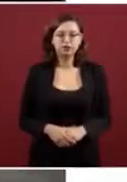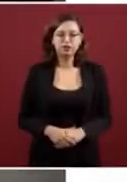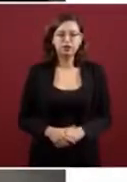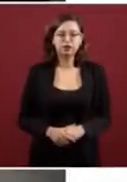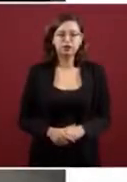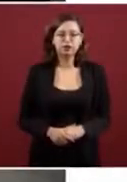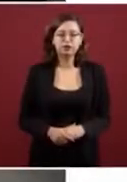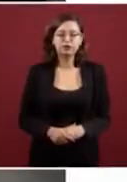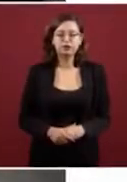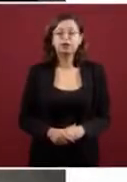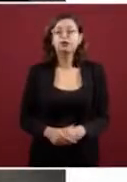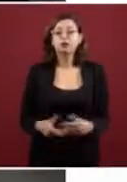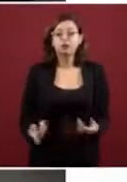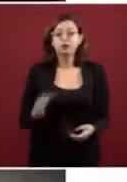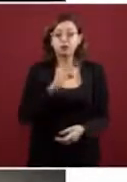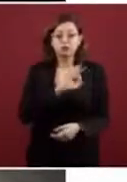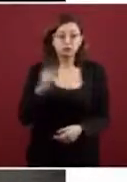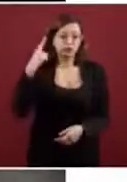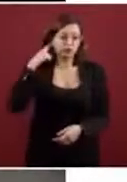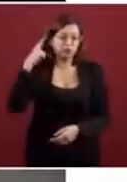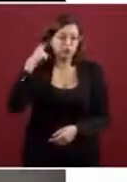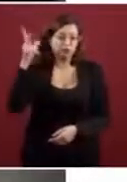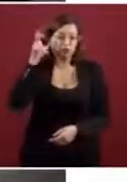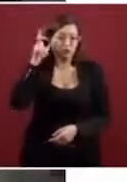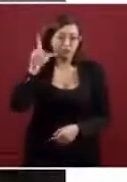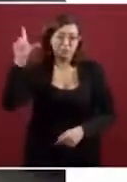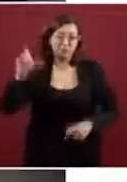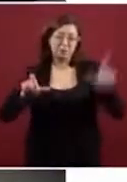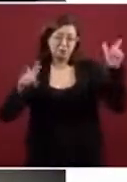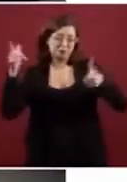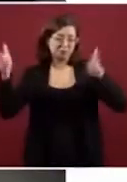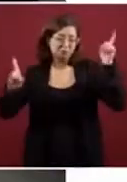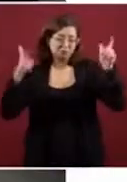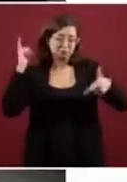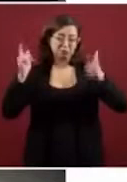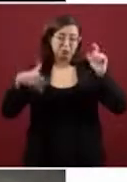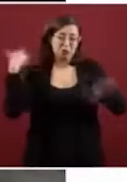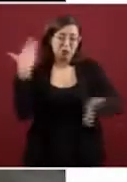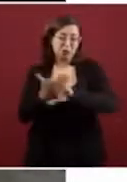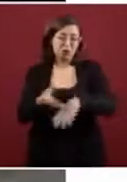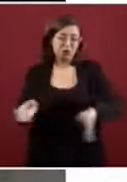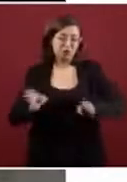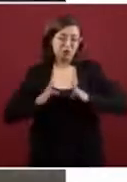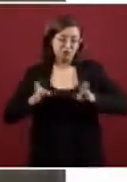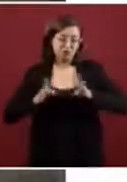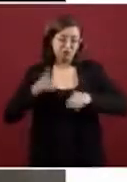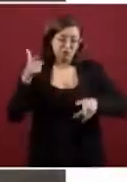Eso es las agresiones que estaban siendo sujeto el personal militar, eso es lo que se escucha.